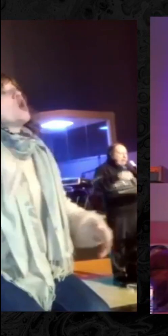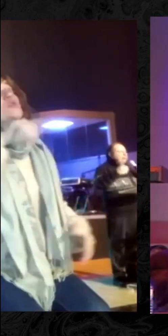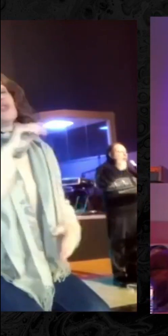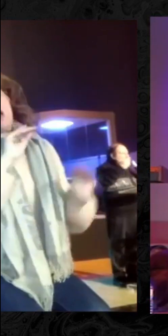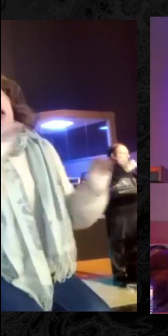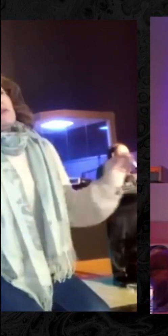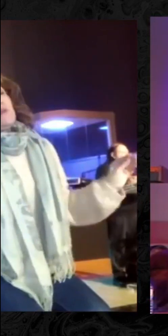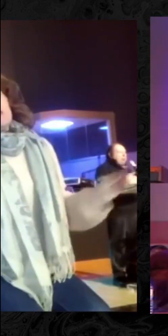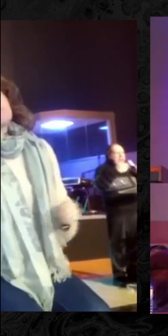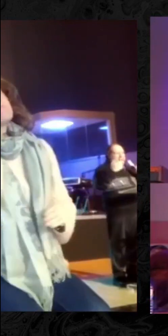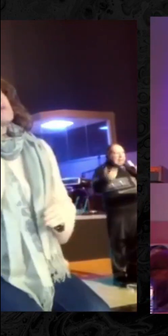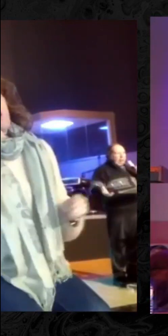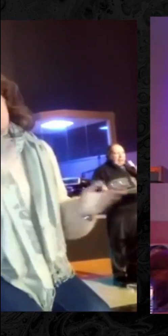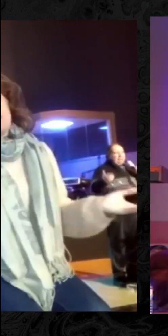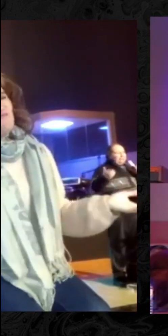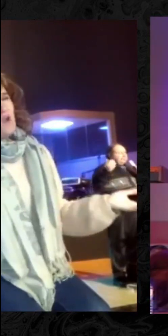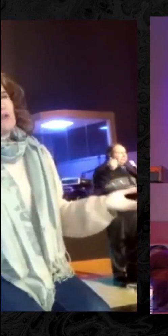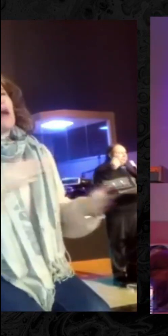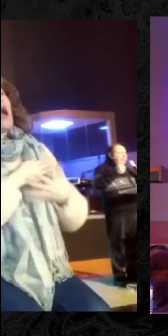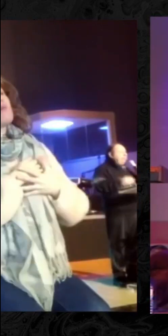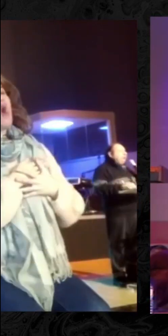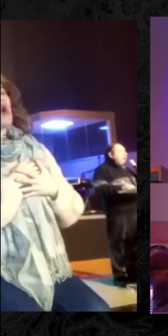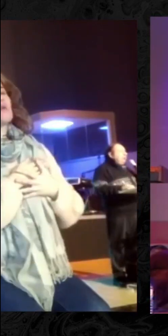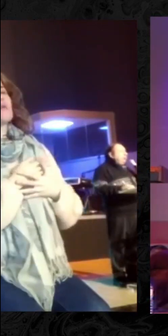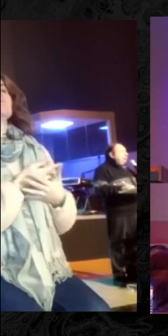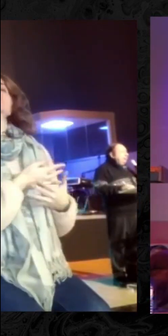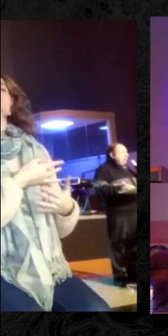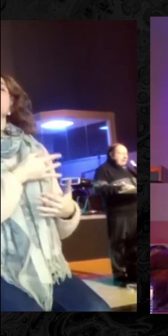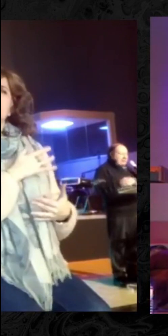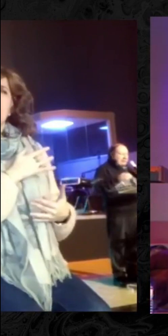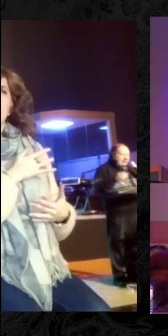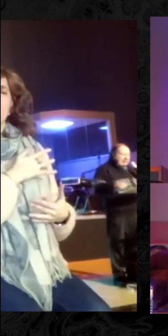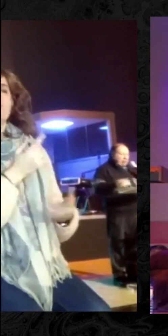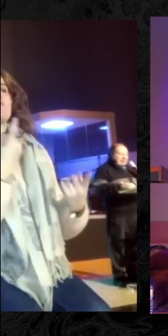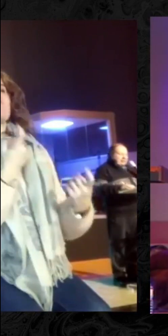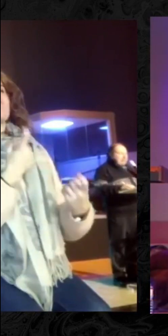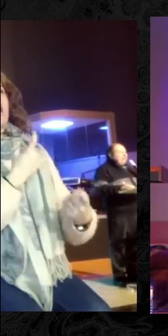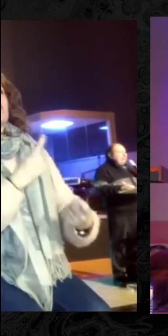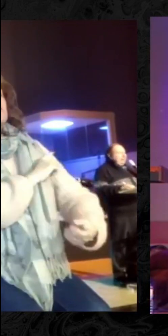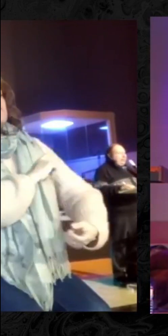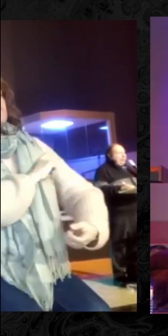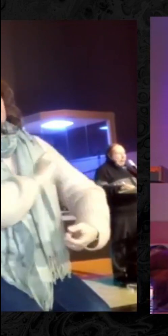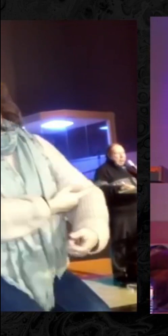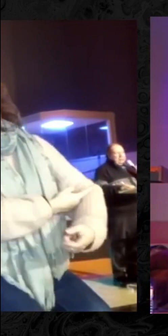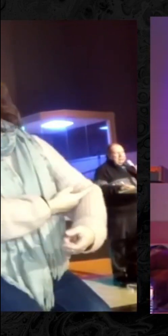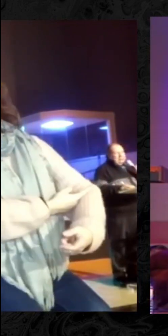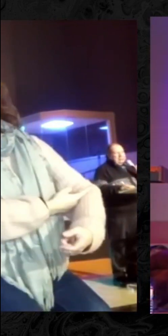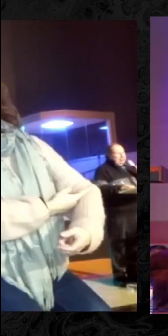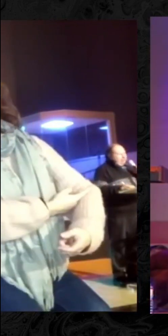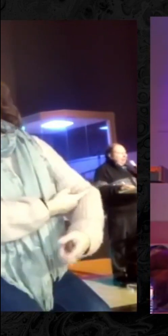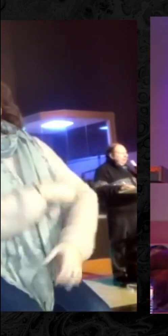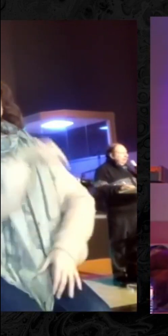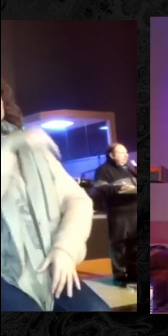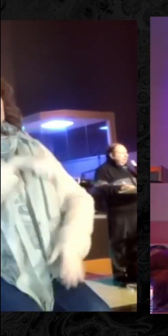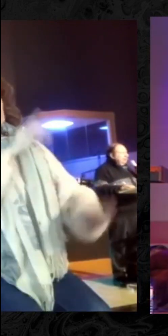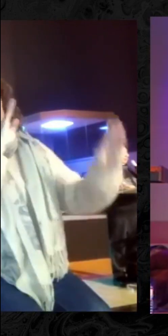con amor con misericordia pero tenemos que ser valientes sabiendo que este es el tiempo del